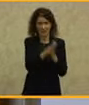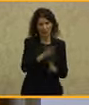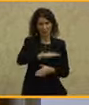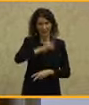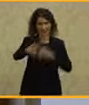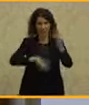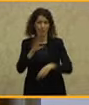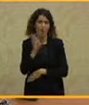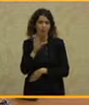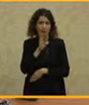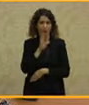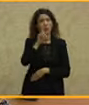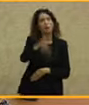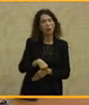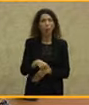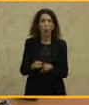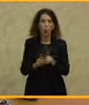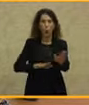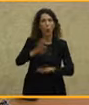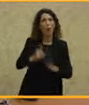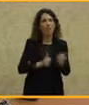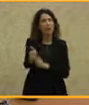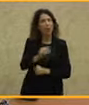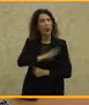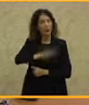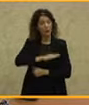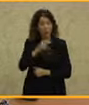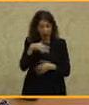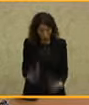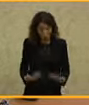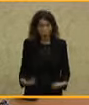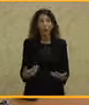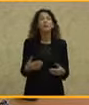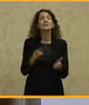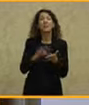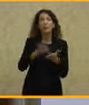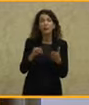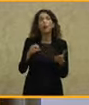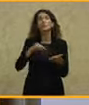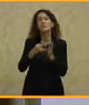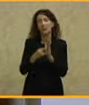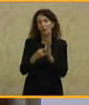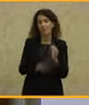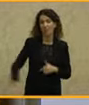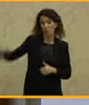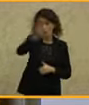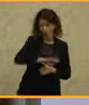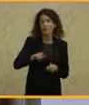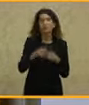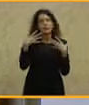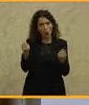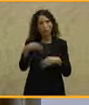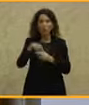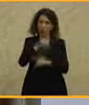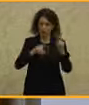aquella reforma. Se hizo un gran avance, pero sin duda hoy todavía la cartera de servicios del Sistema Nacional de Salud plantea